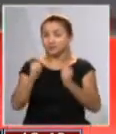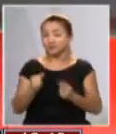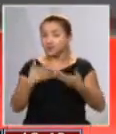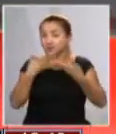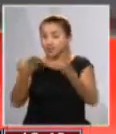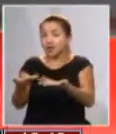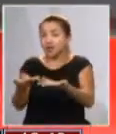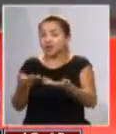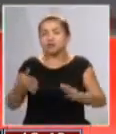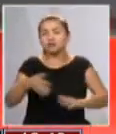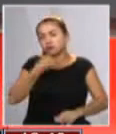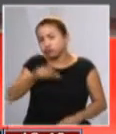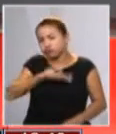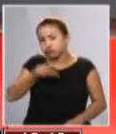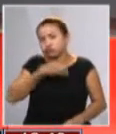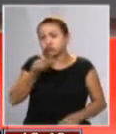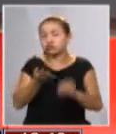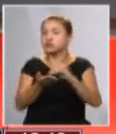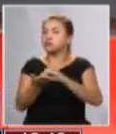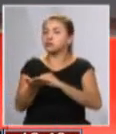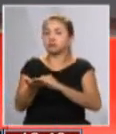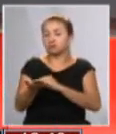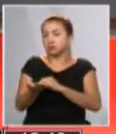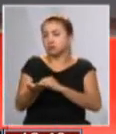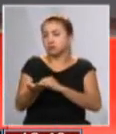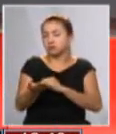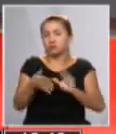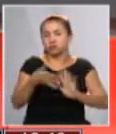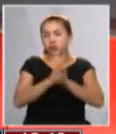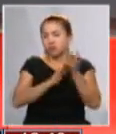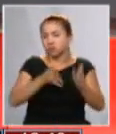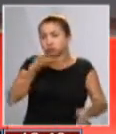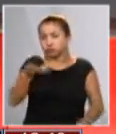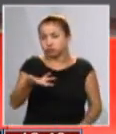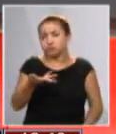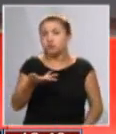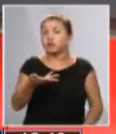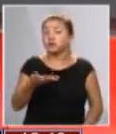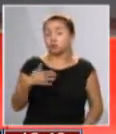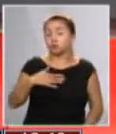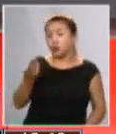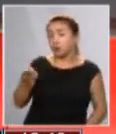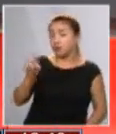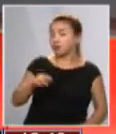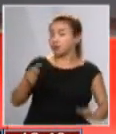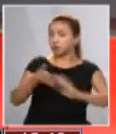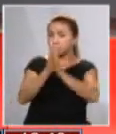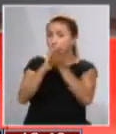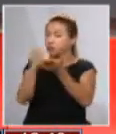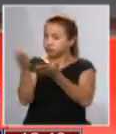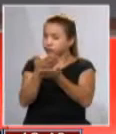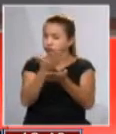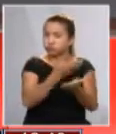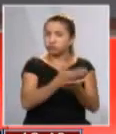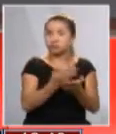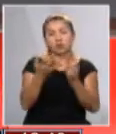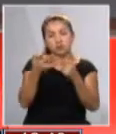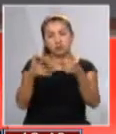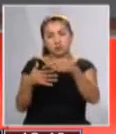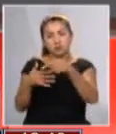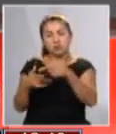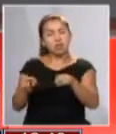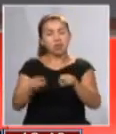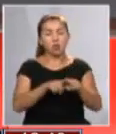entregar, entregaron todos los antecedentes que más pudieron. Ahora, por eso, repito, después de toda esta colección de atenuantes, para ellos